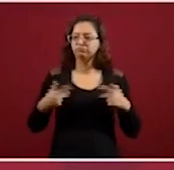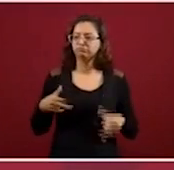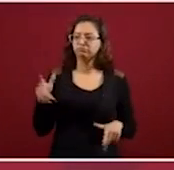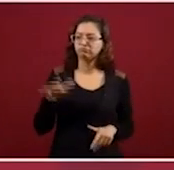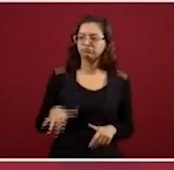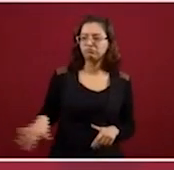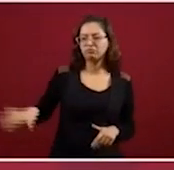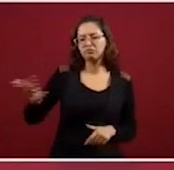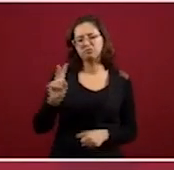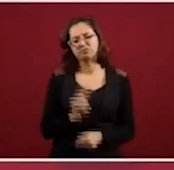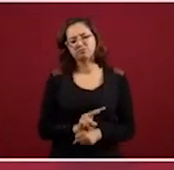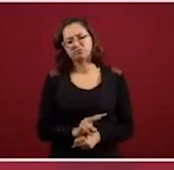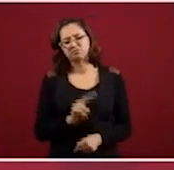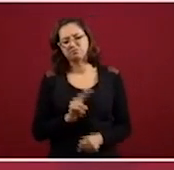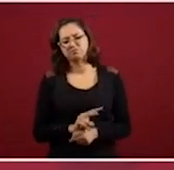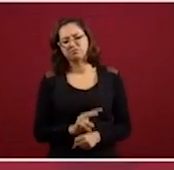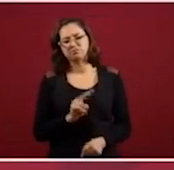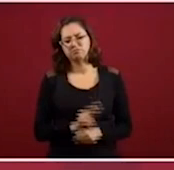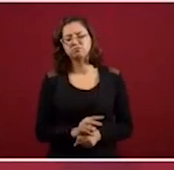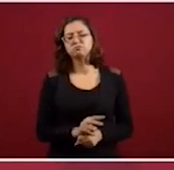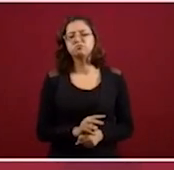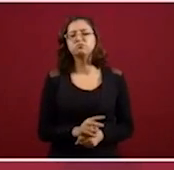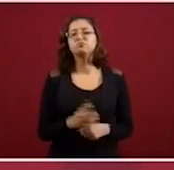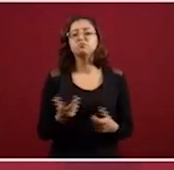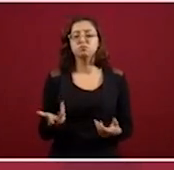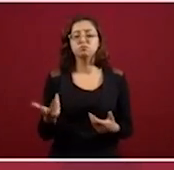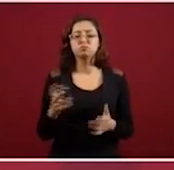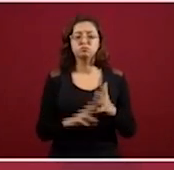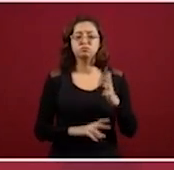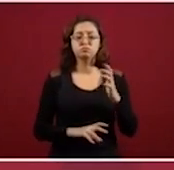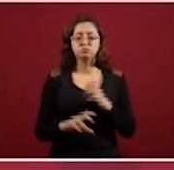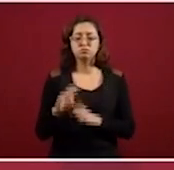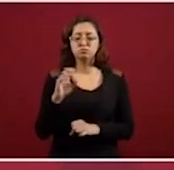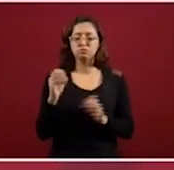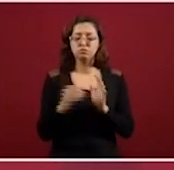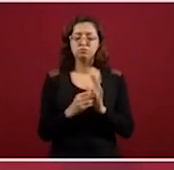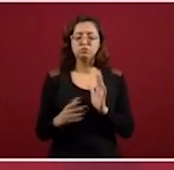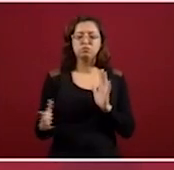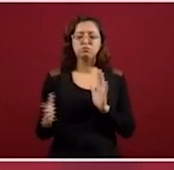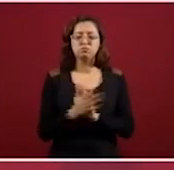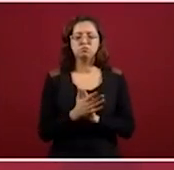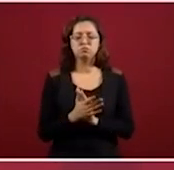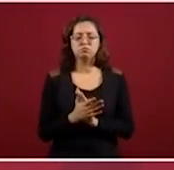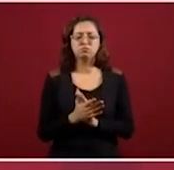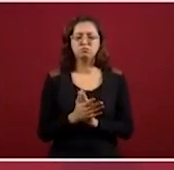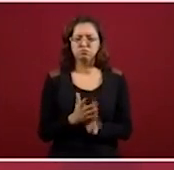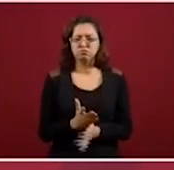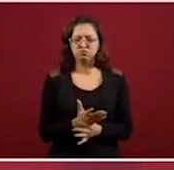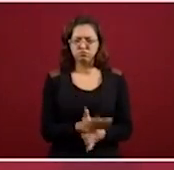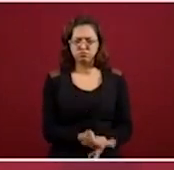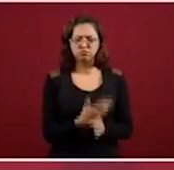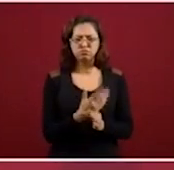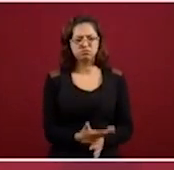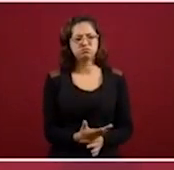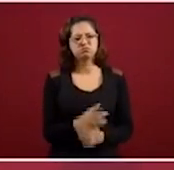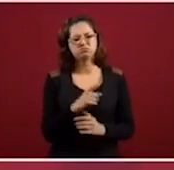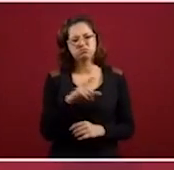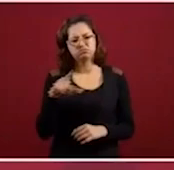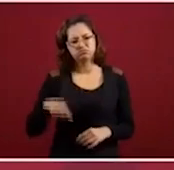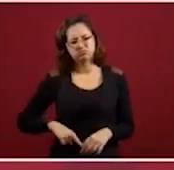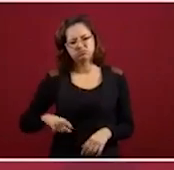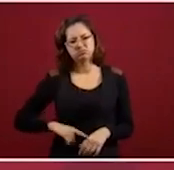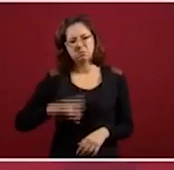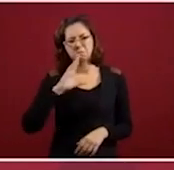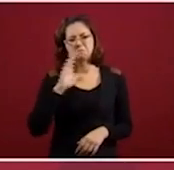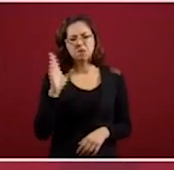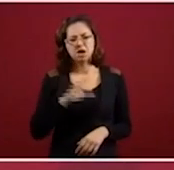posibilidad como lo establece la constitución de cambiar la forma de su